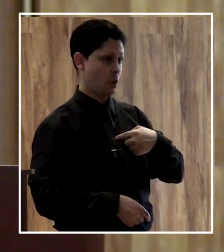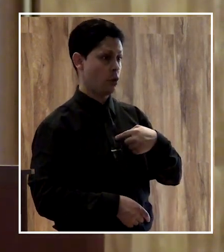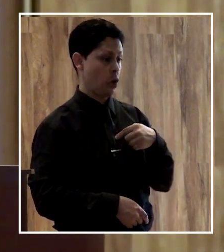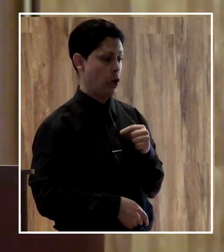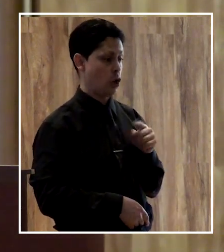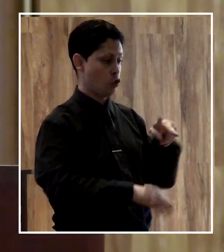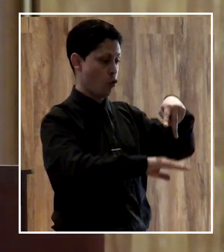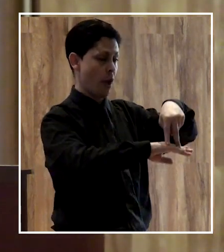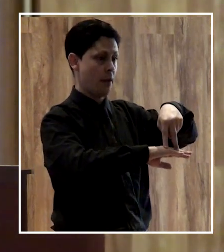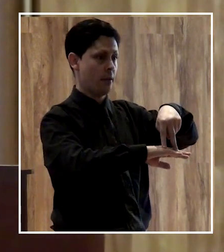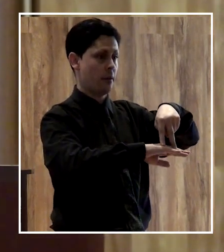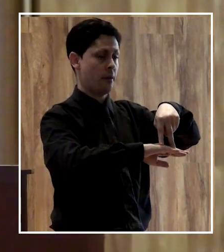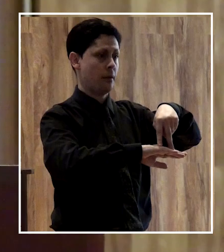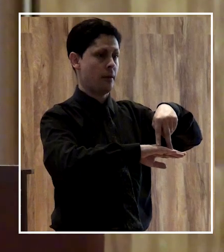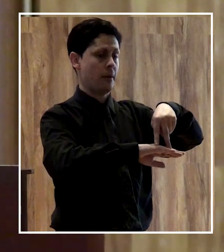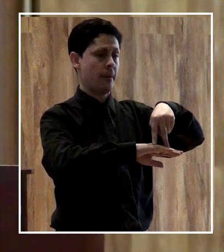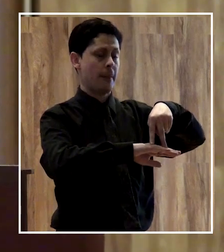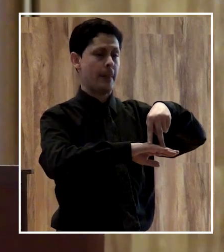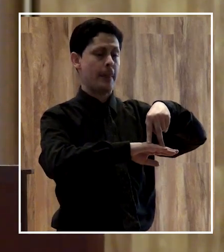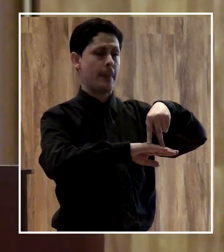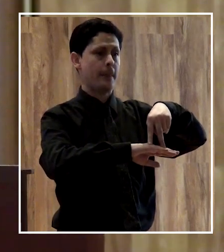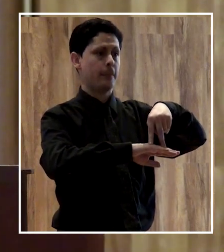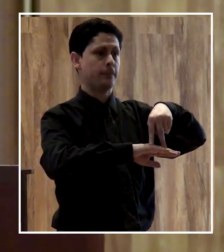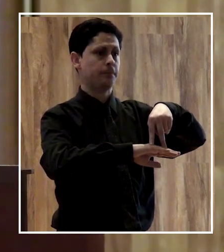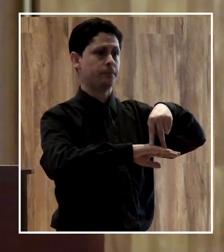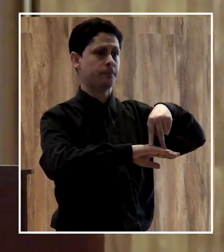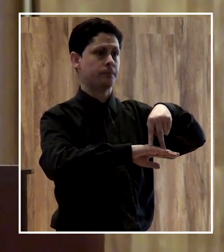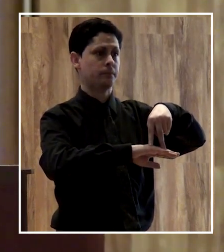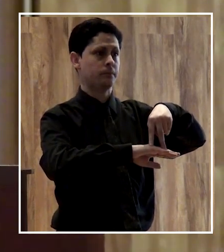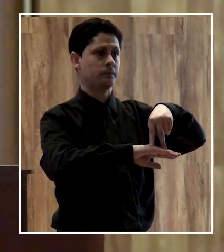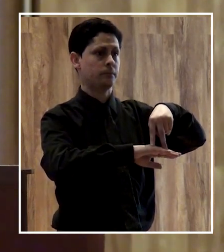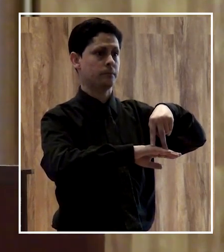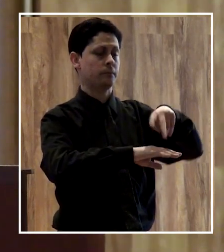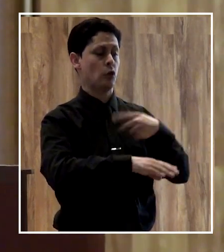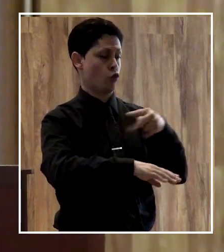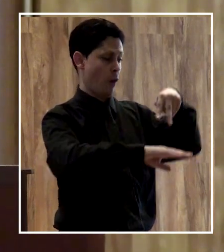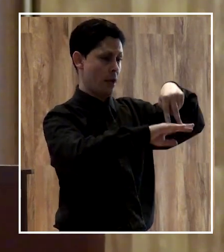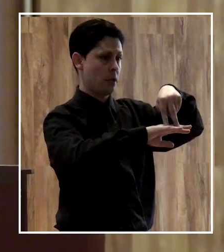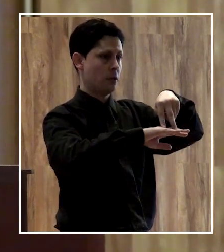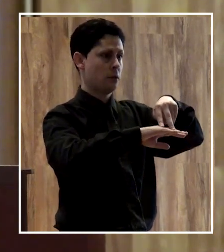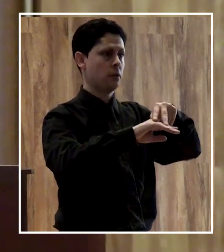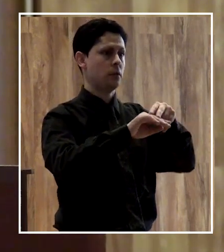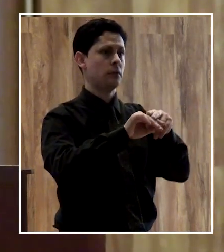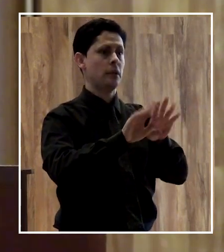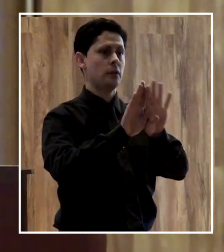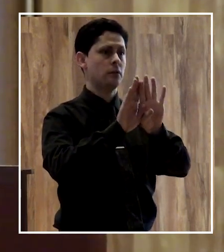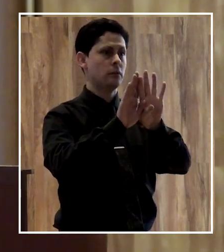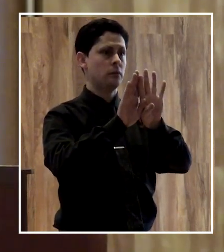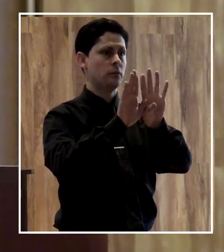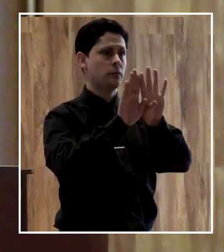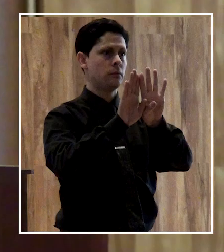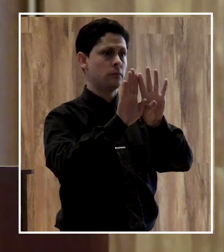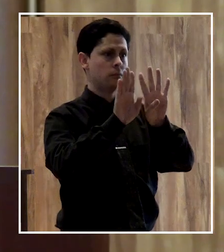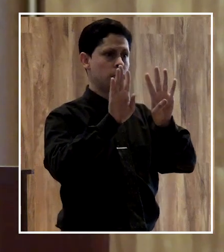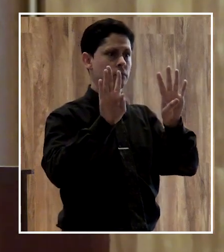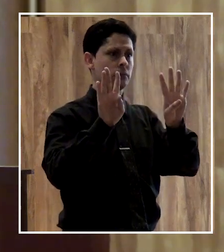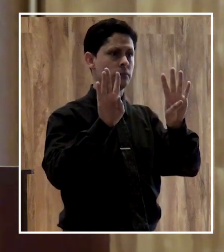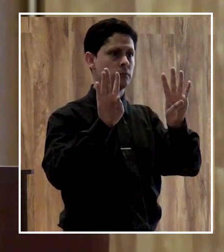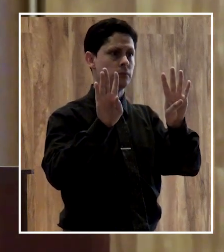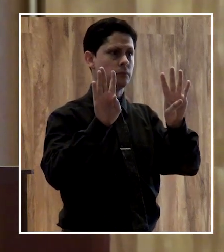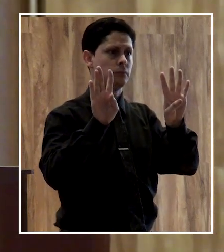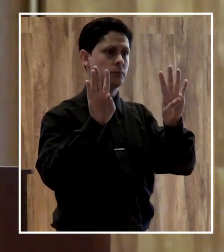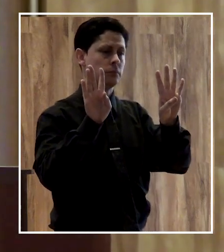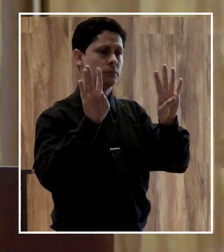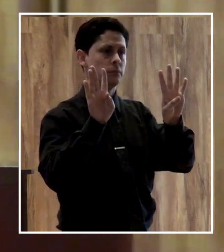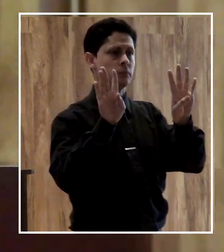Estuve allí asomando por las rendijas y las puertas del Ministerio de